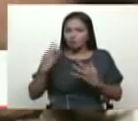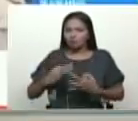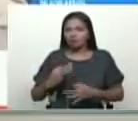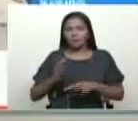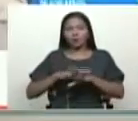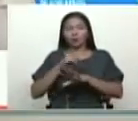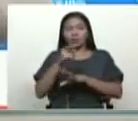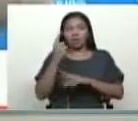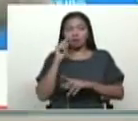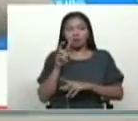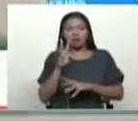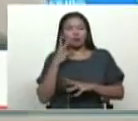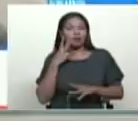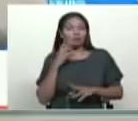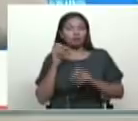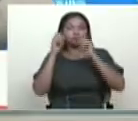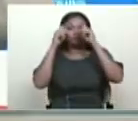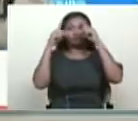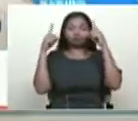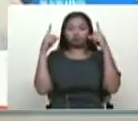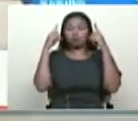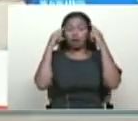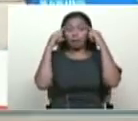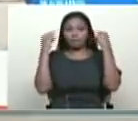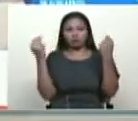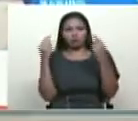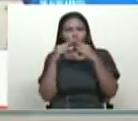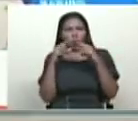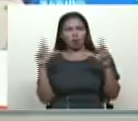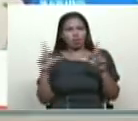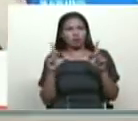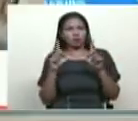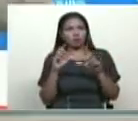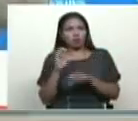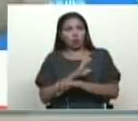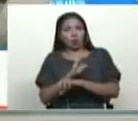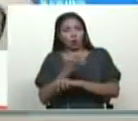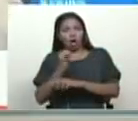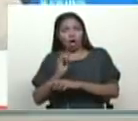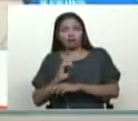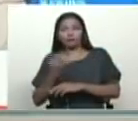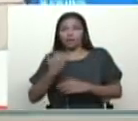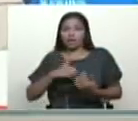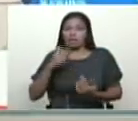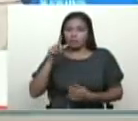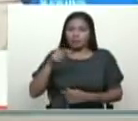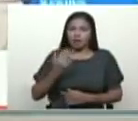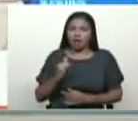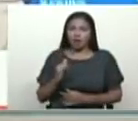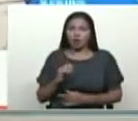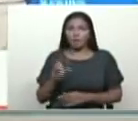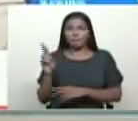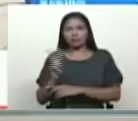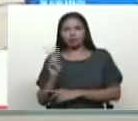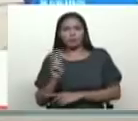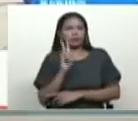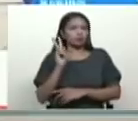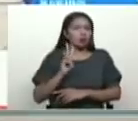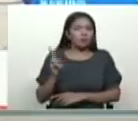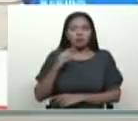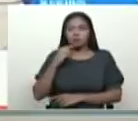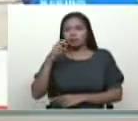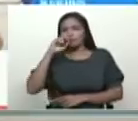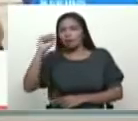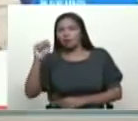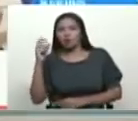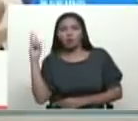Porque ustedes ven expertos en las televisoras. En Ecuador aparece un experto, en Argentina. Que Venezuela, que Maduro,